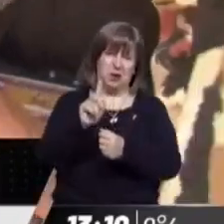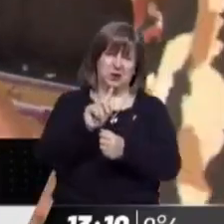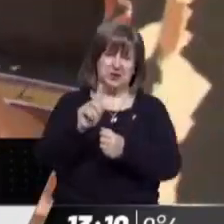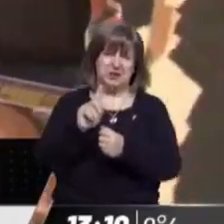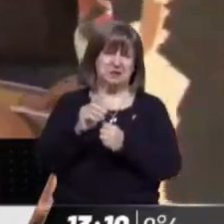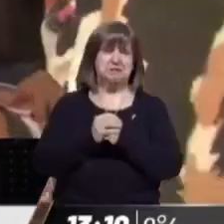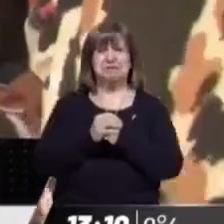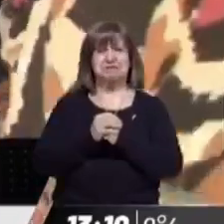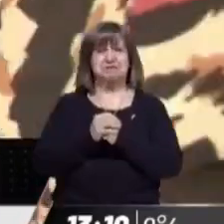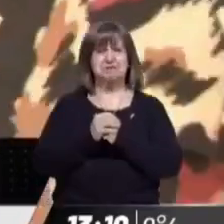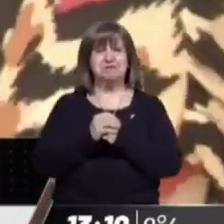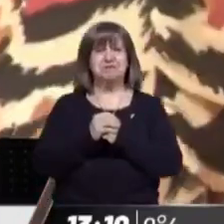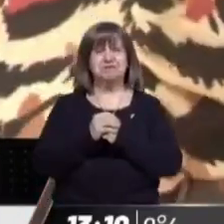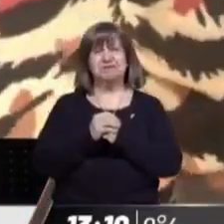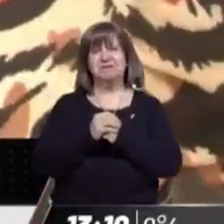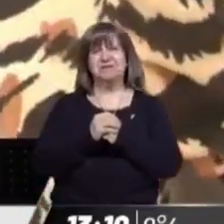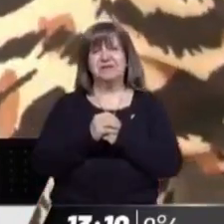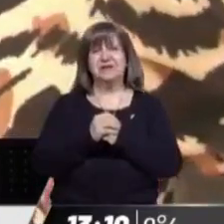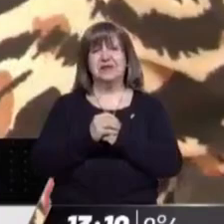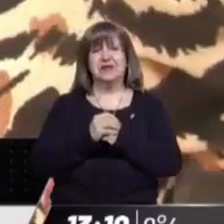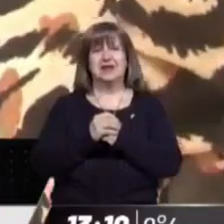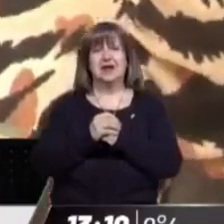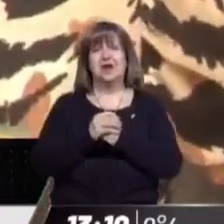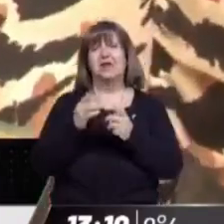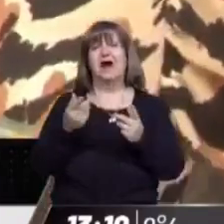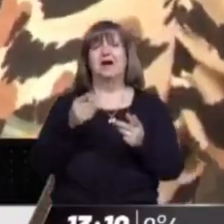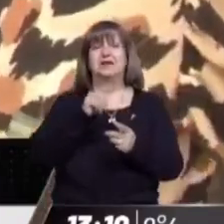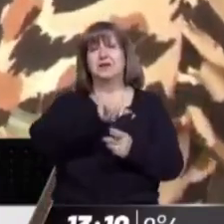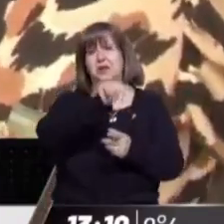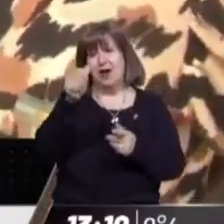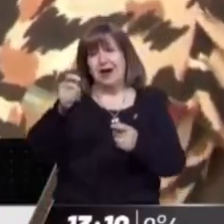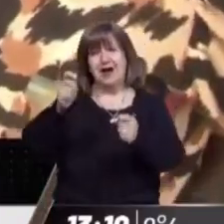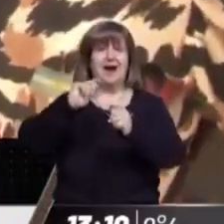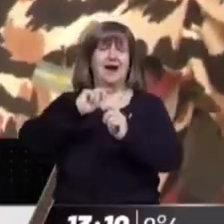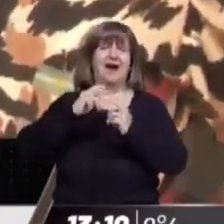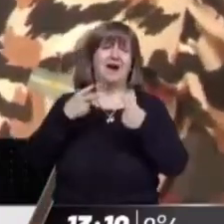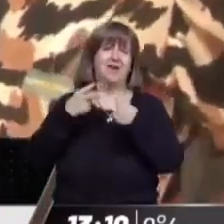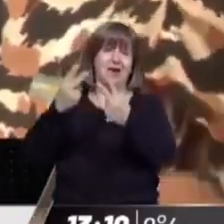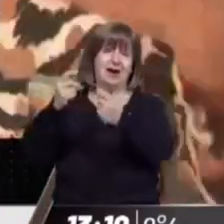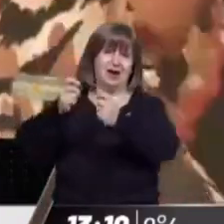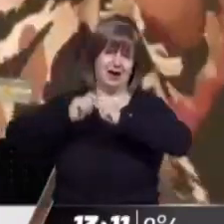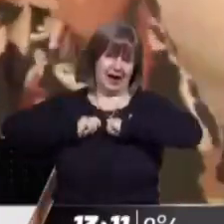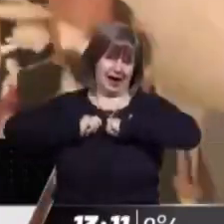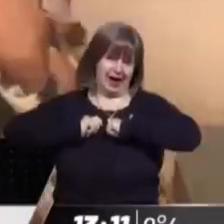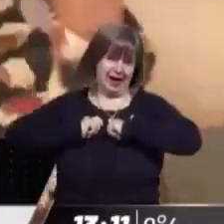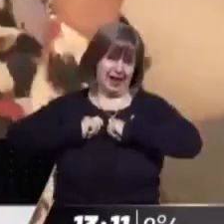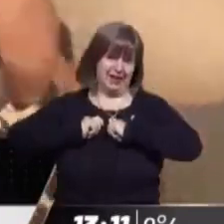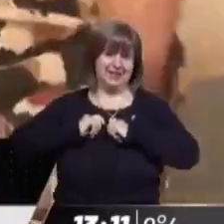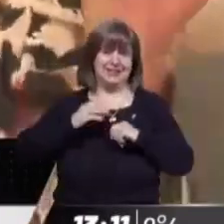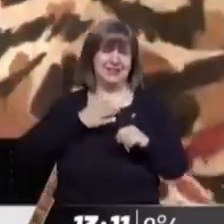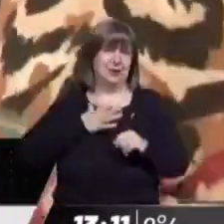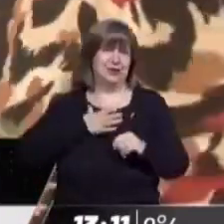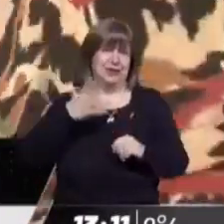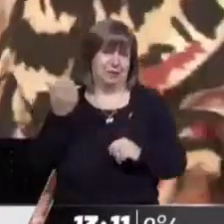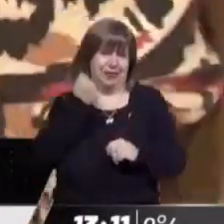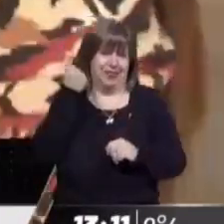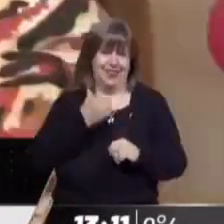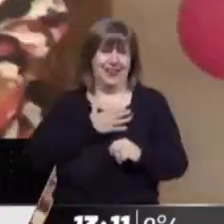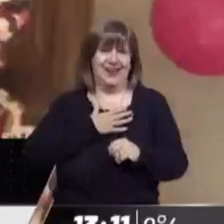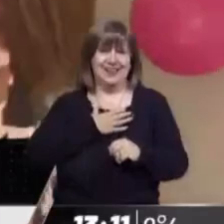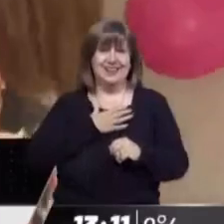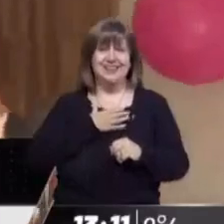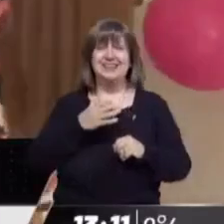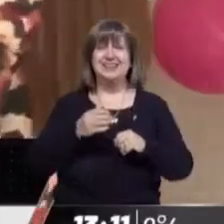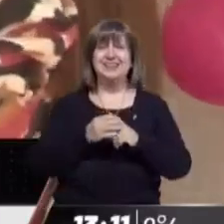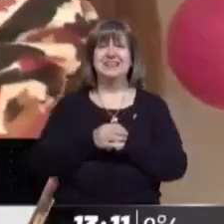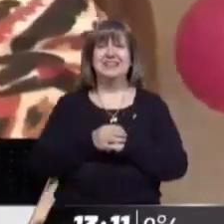Ah, ¿le gusta poco? Bueno, si quiere el viaje me lo regala a mí, si gana. ¿Cómo no? Ella se quería quedar con algo a toda costa. Algo a